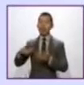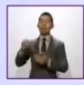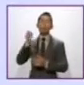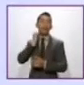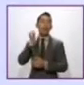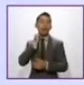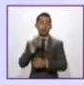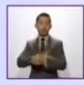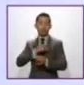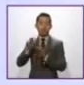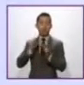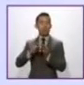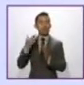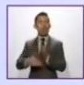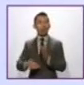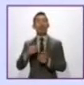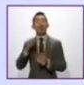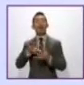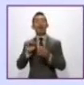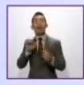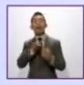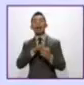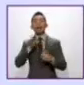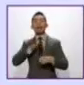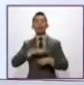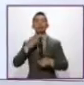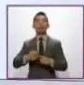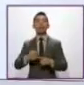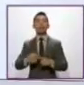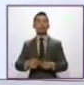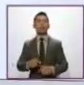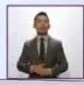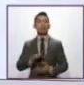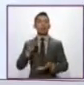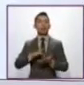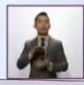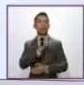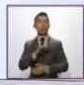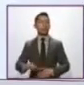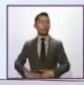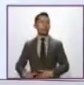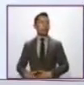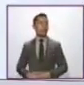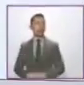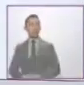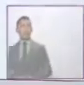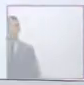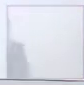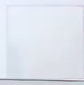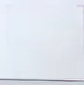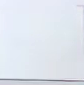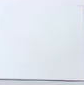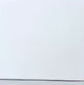senador. ¿A quién más quieres engañar, Mauricio? Gracias, candidato. Bueno, pues con esta